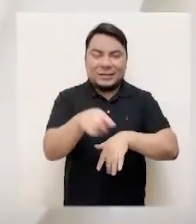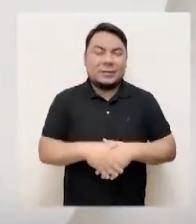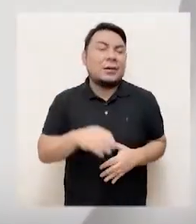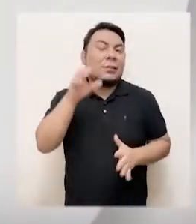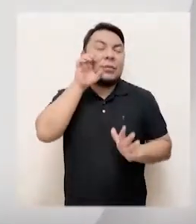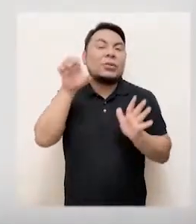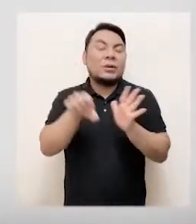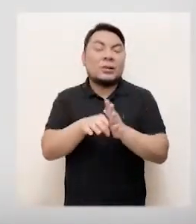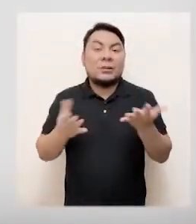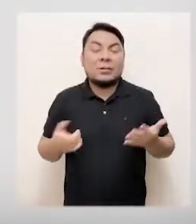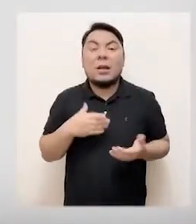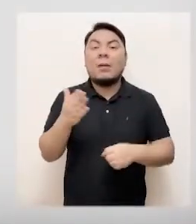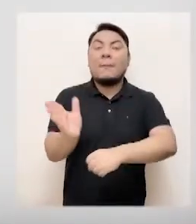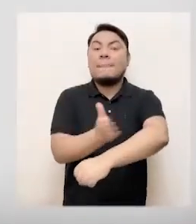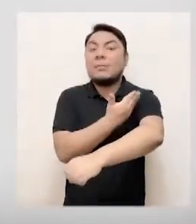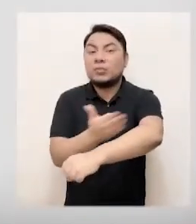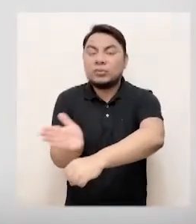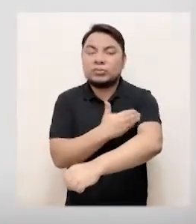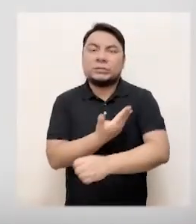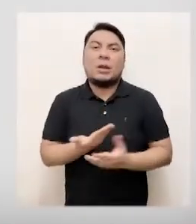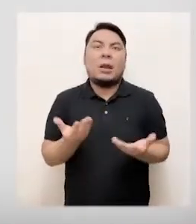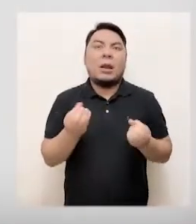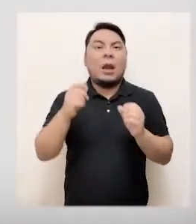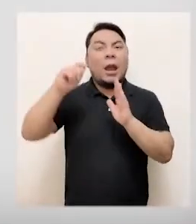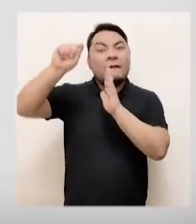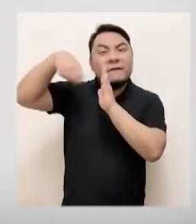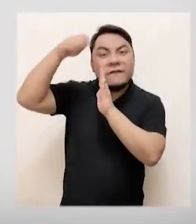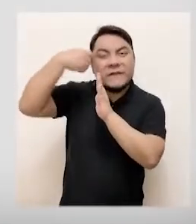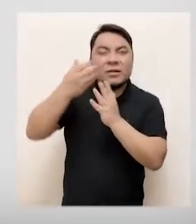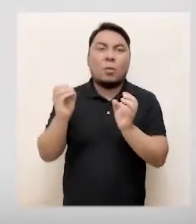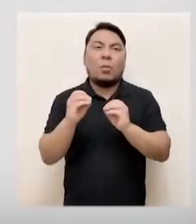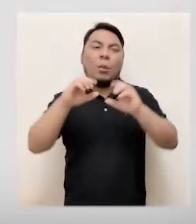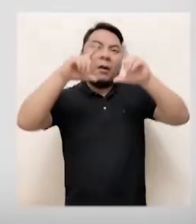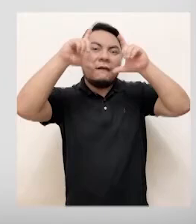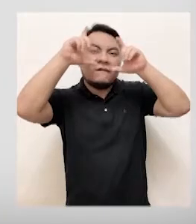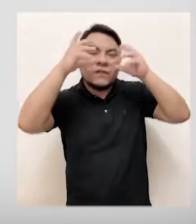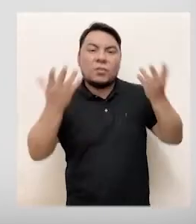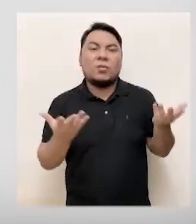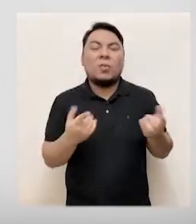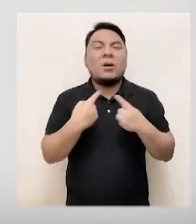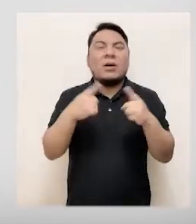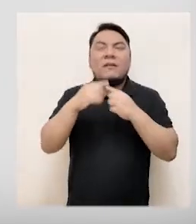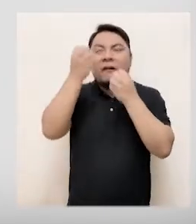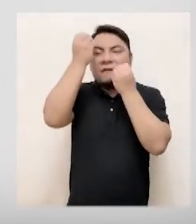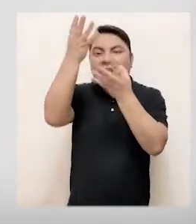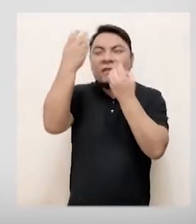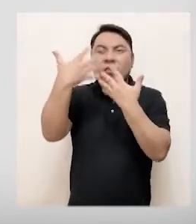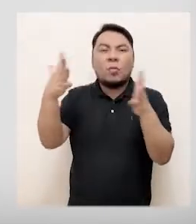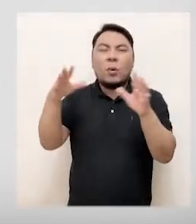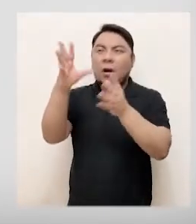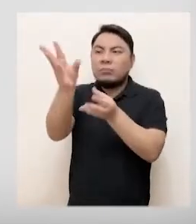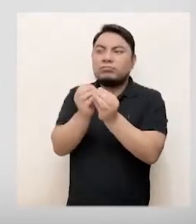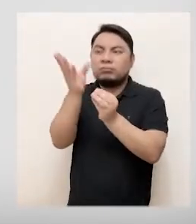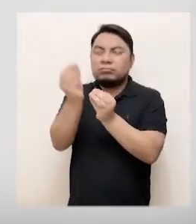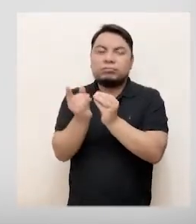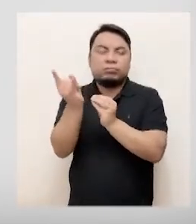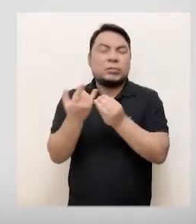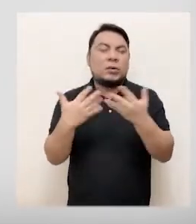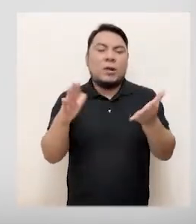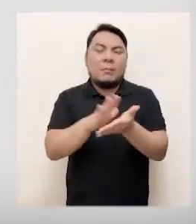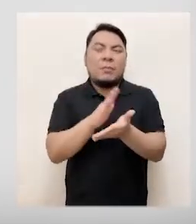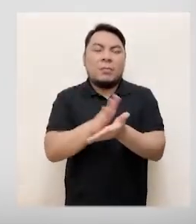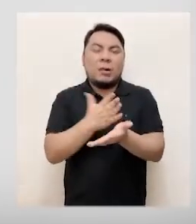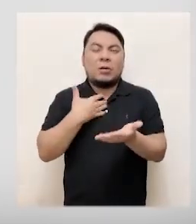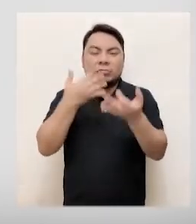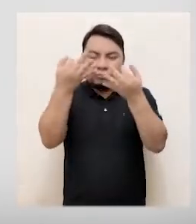computadora. Por ejemplo, música, videos, fotos, descargas de Internet o